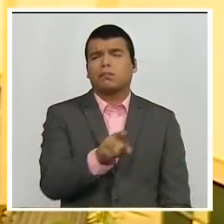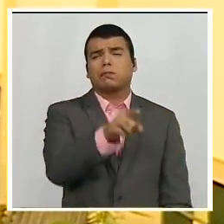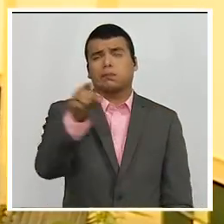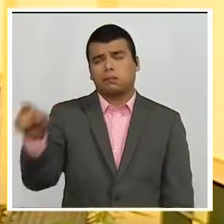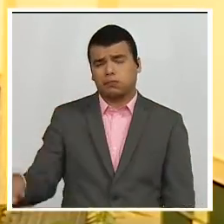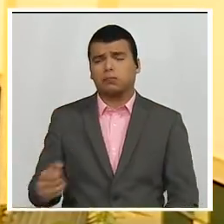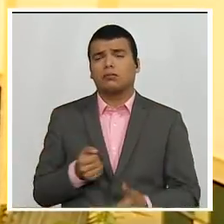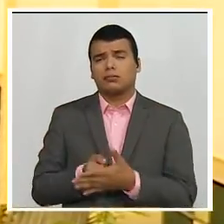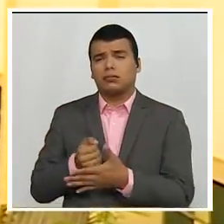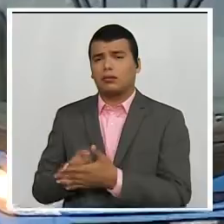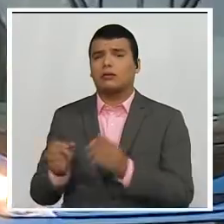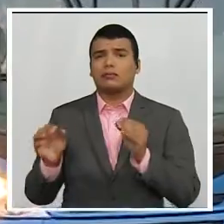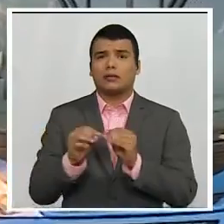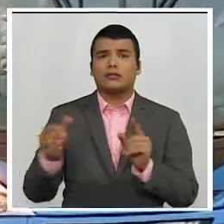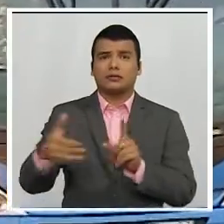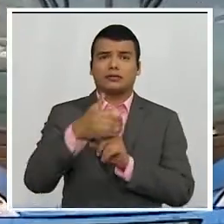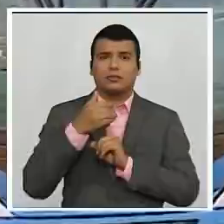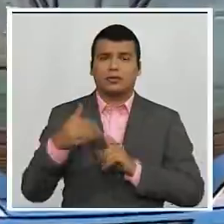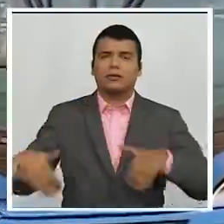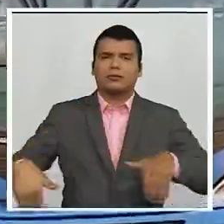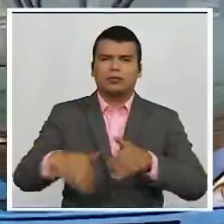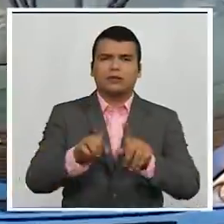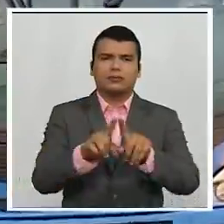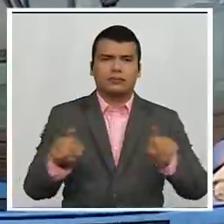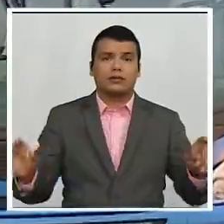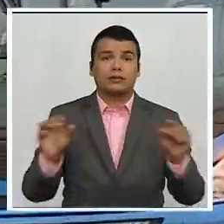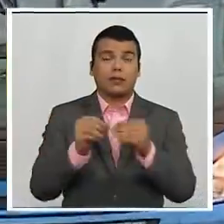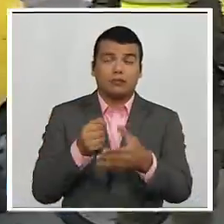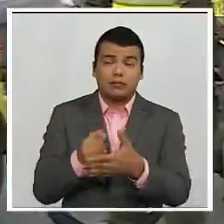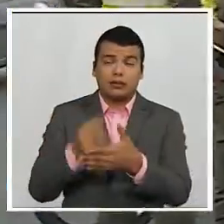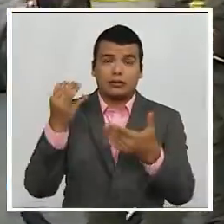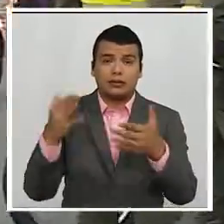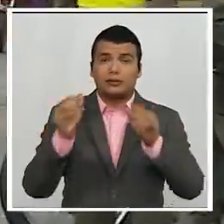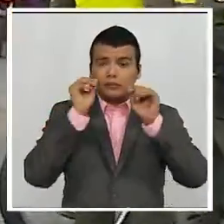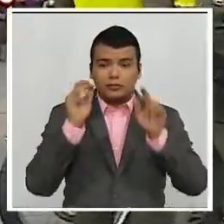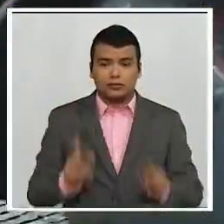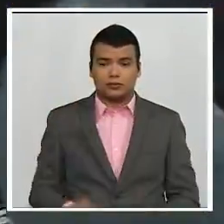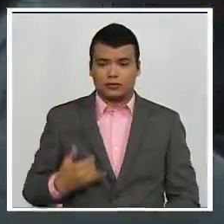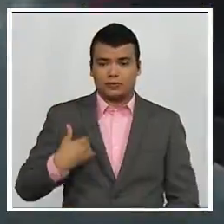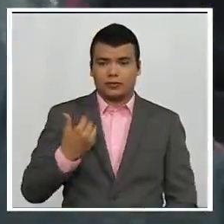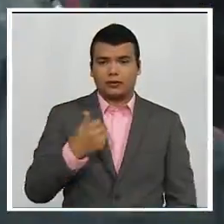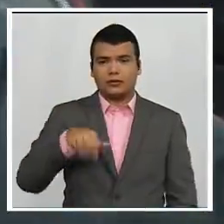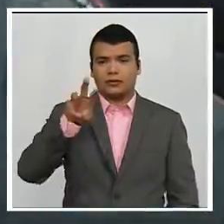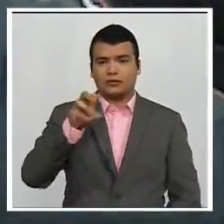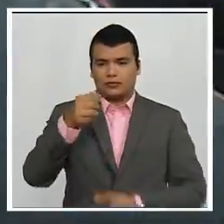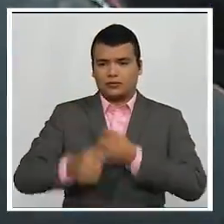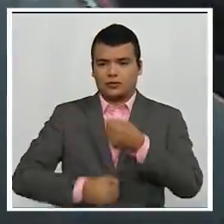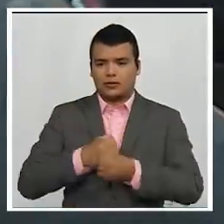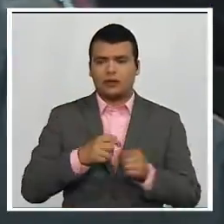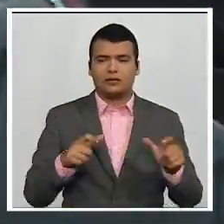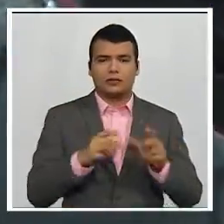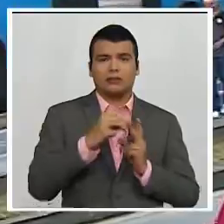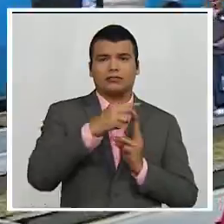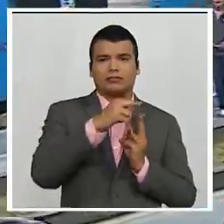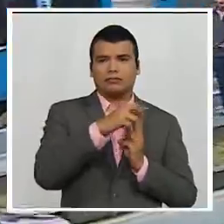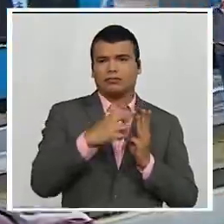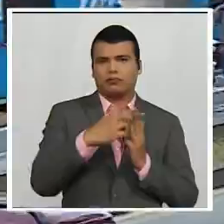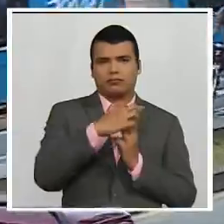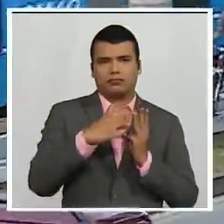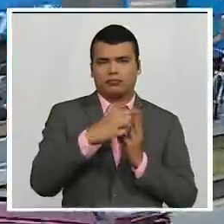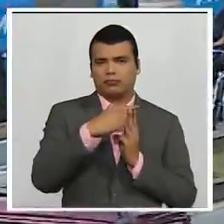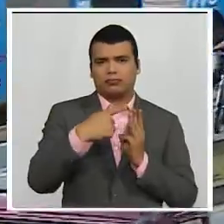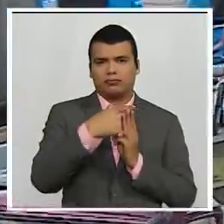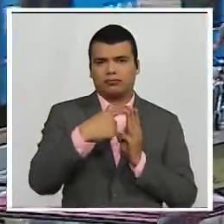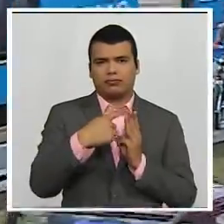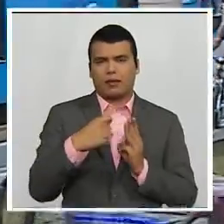accidentalidad ya la seguridad vial se confirmó que en el momento del accidente la víctima de 18 años no portaba su licencia de conducción lo cual violenta